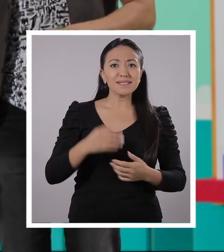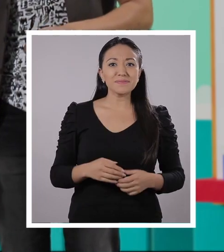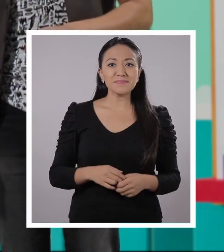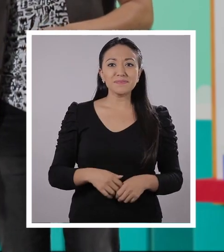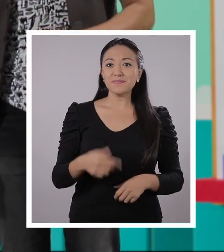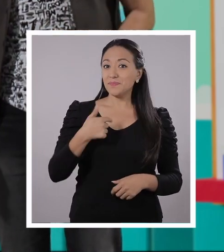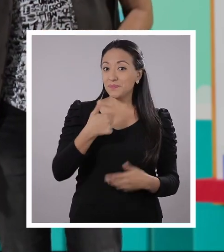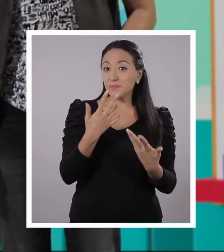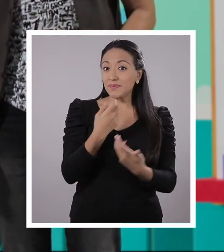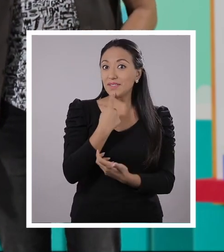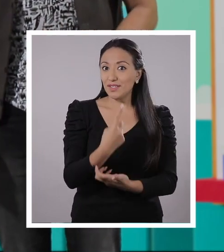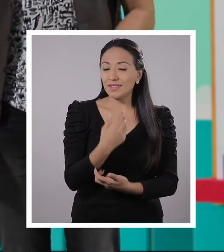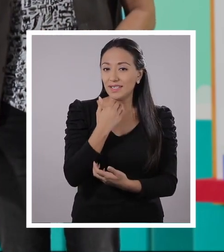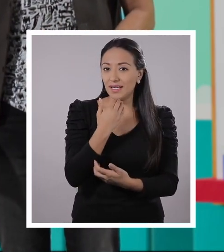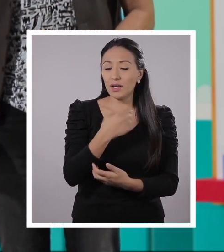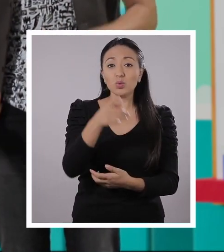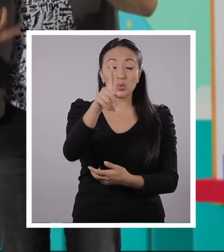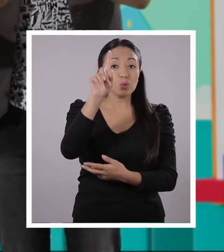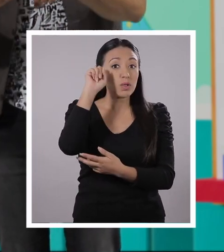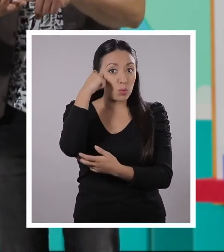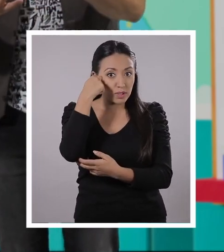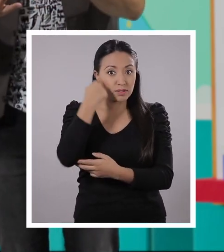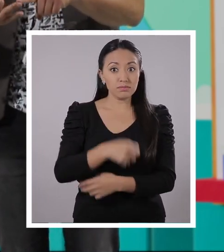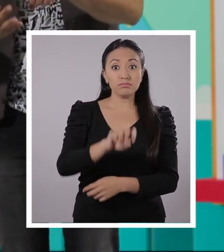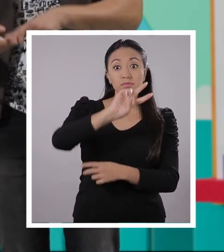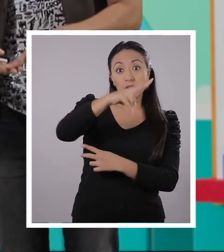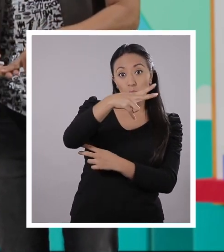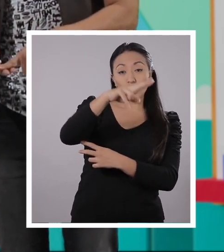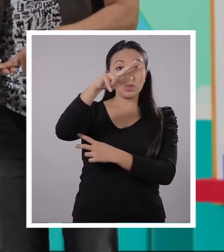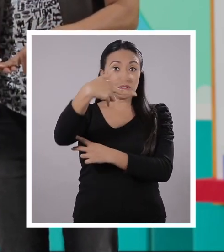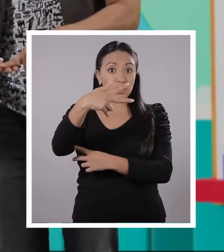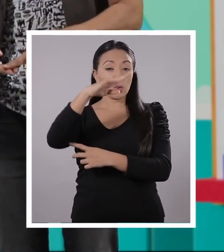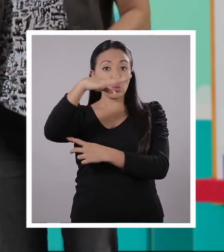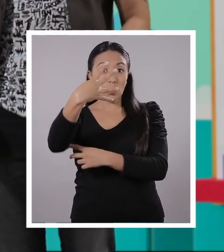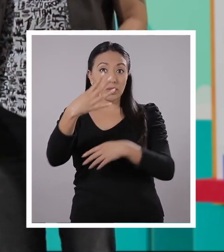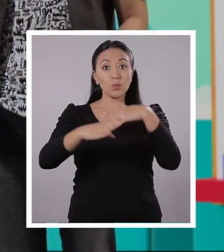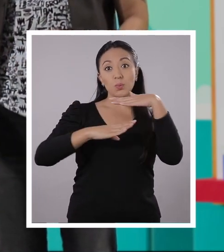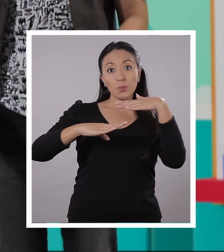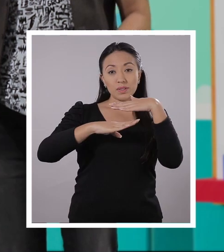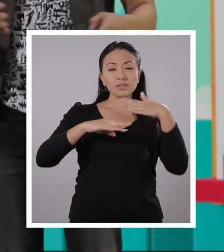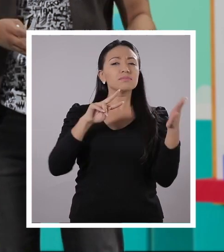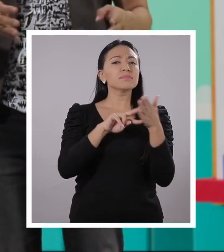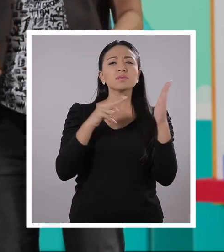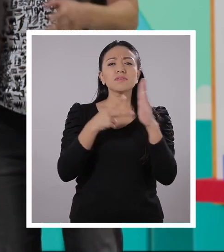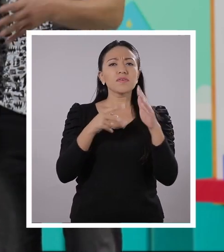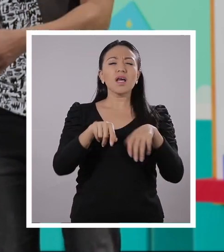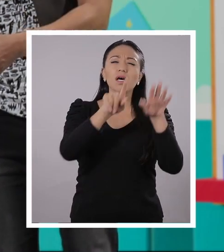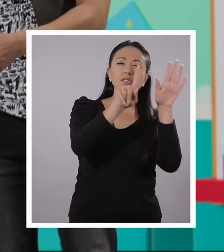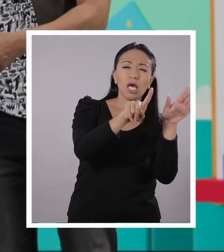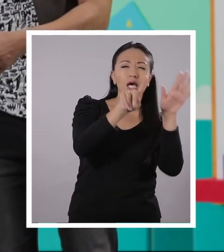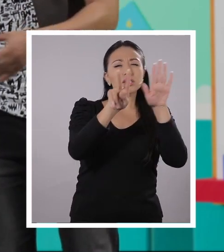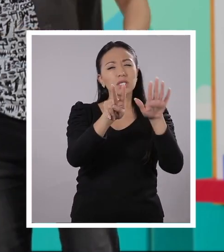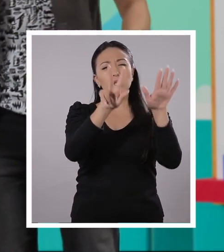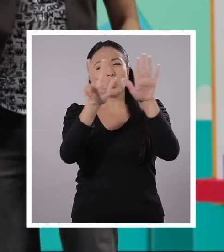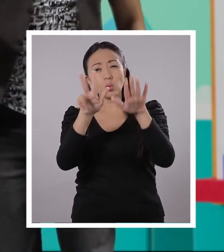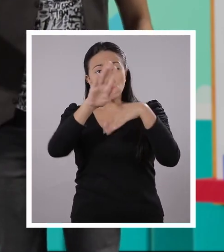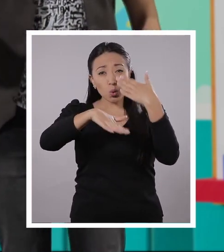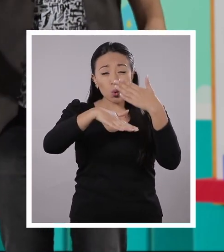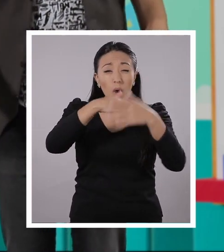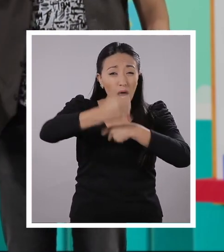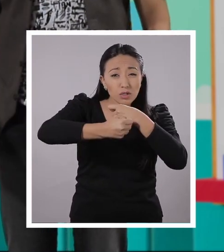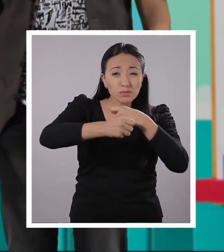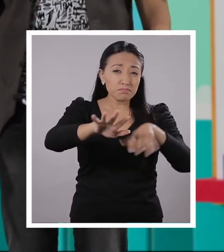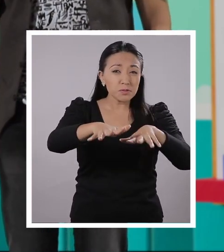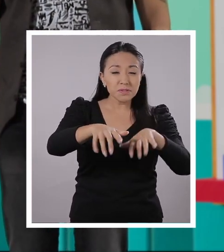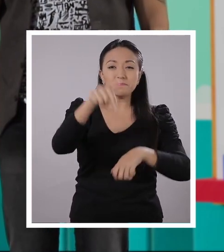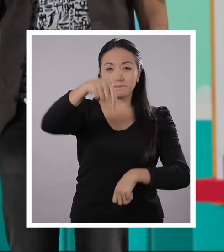te quiero decir algo, recuerda que si tú estás en segundo, tercero o cuarto de básica, es decir, tienes entre 6, 7 y 8 años, ¡este